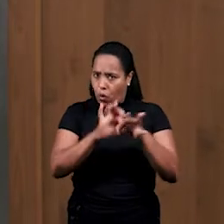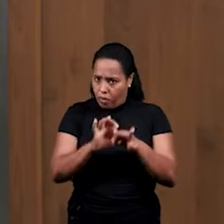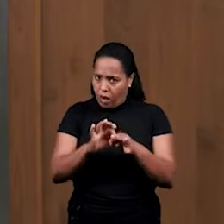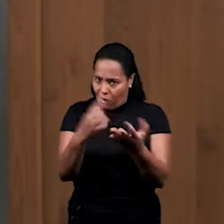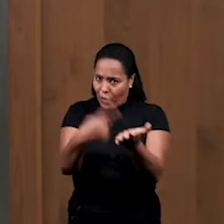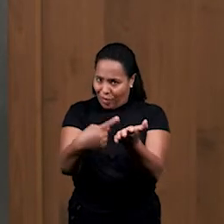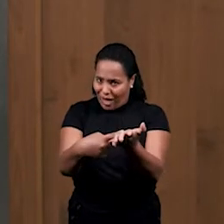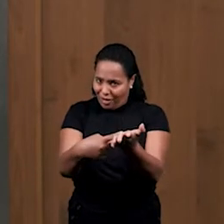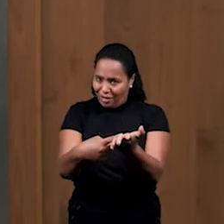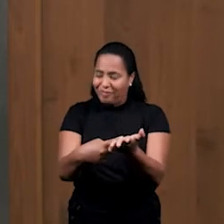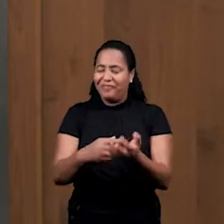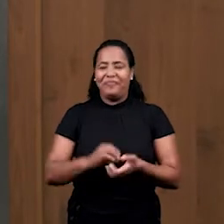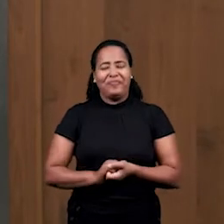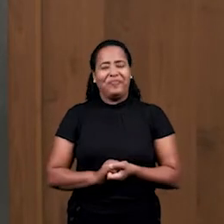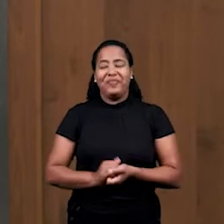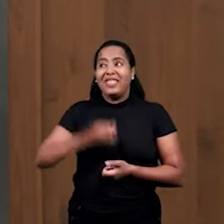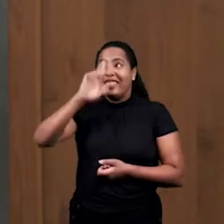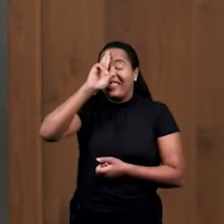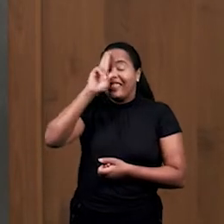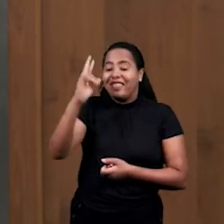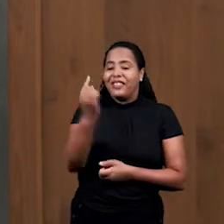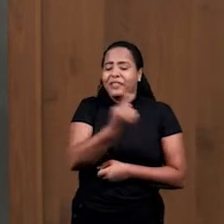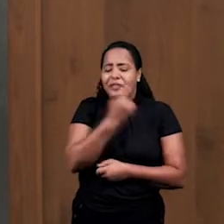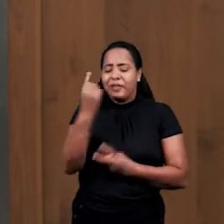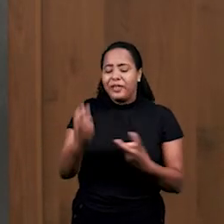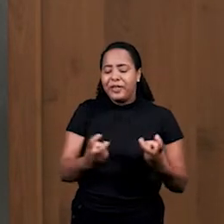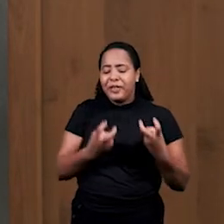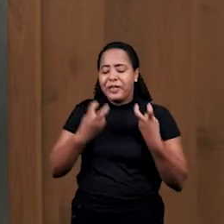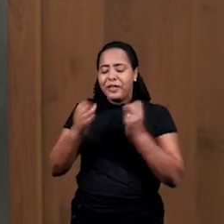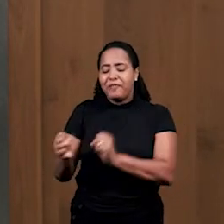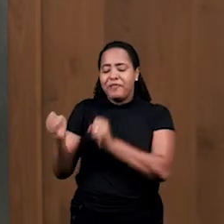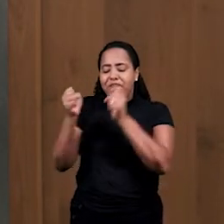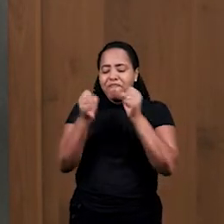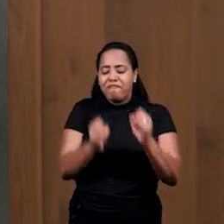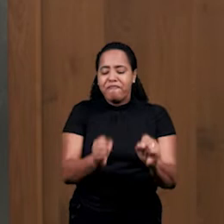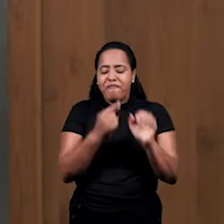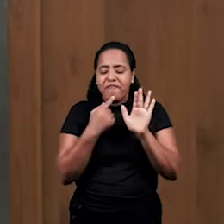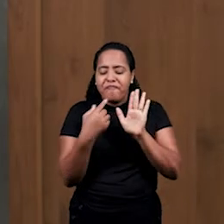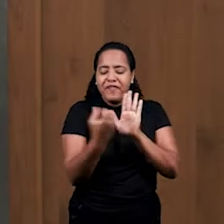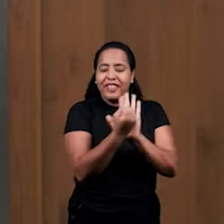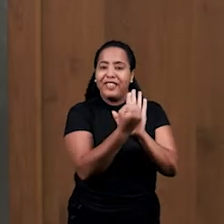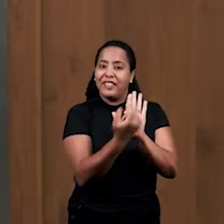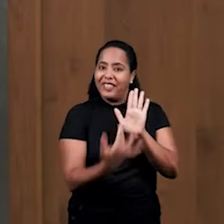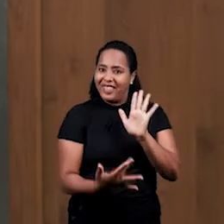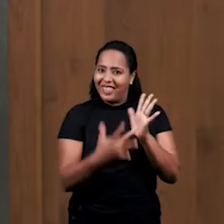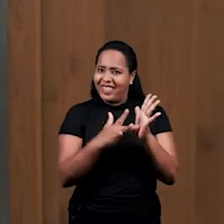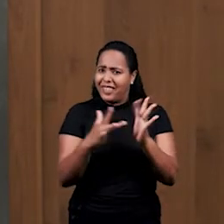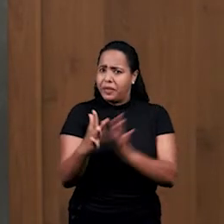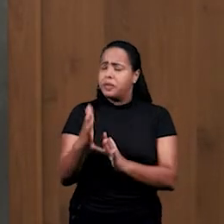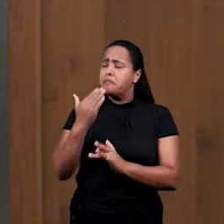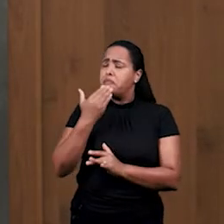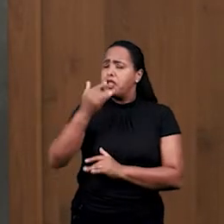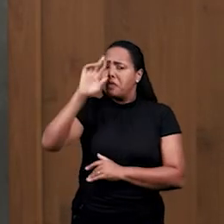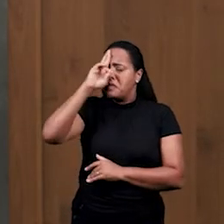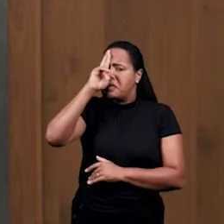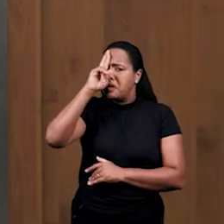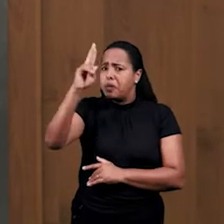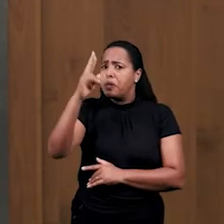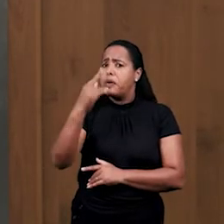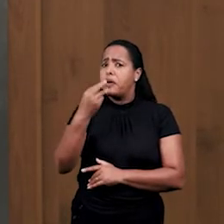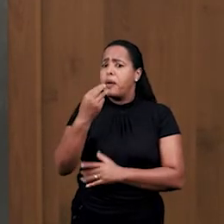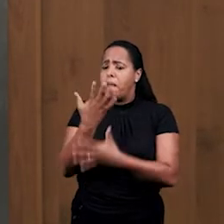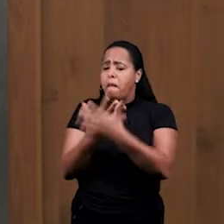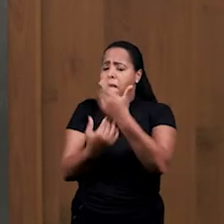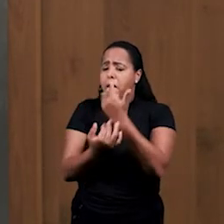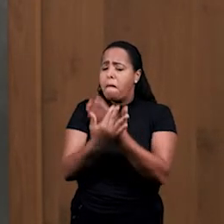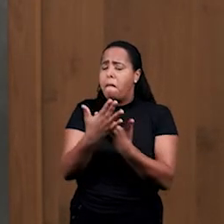y ustedes ahí. Señor Dios, nosotros clamamos por el poder que hay en la sangre del Señor Jesús. Te pedimos, Señor, que tu buena